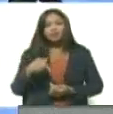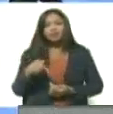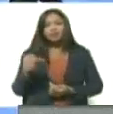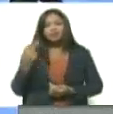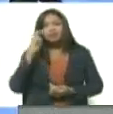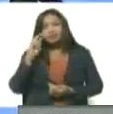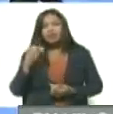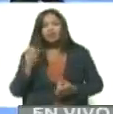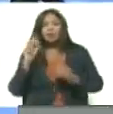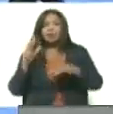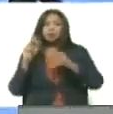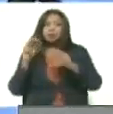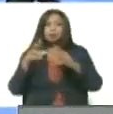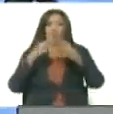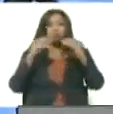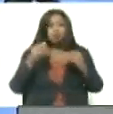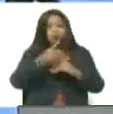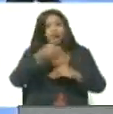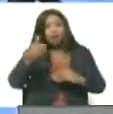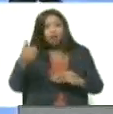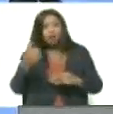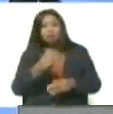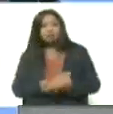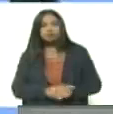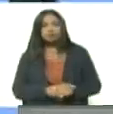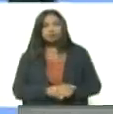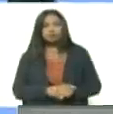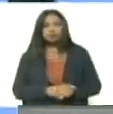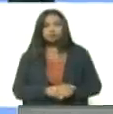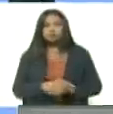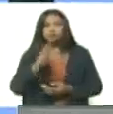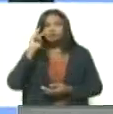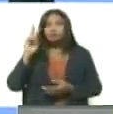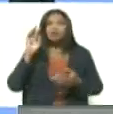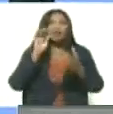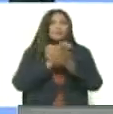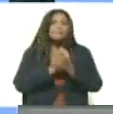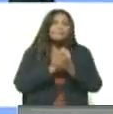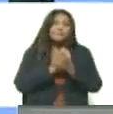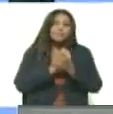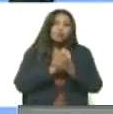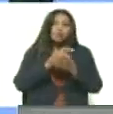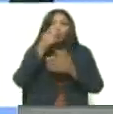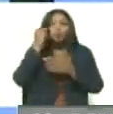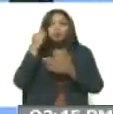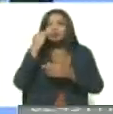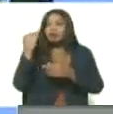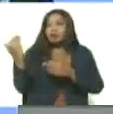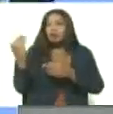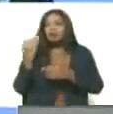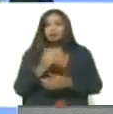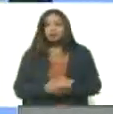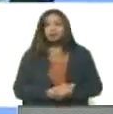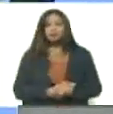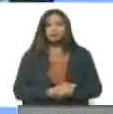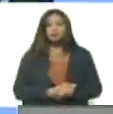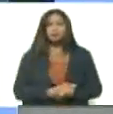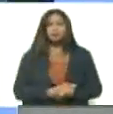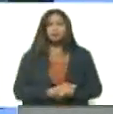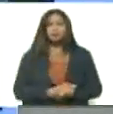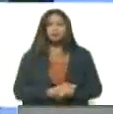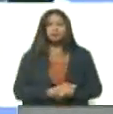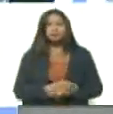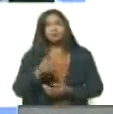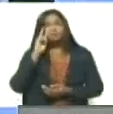la oportunidad todas y todos ustedes de ver a la compañera o al compañero que tienen al lado. Véanle